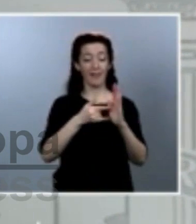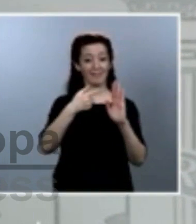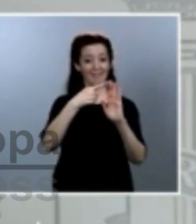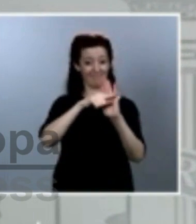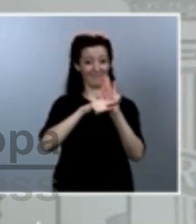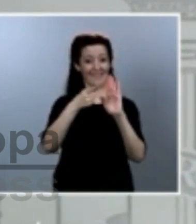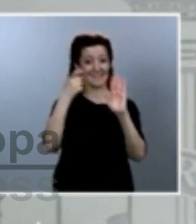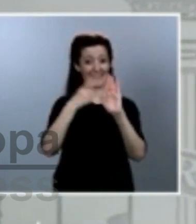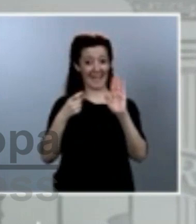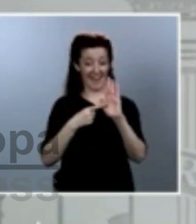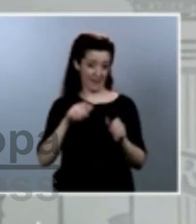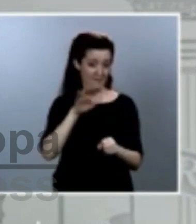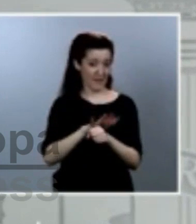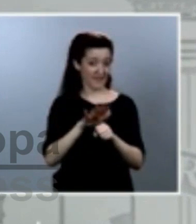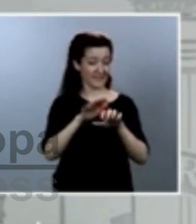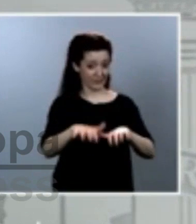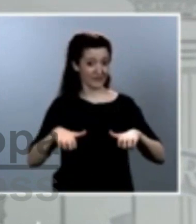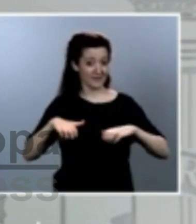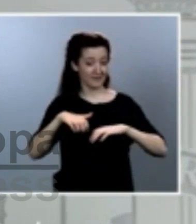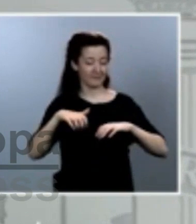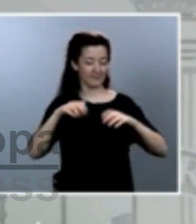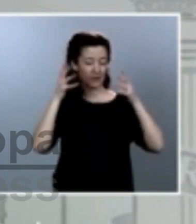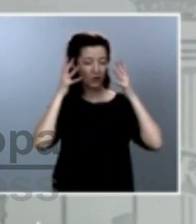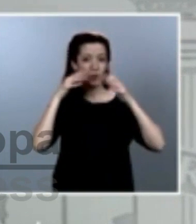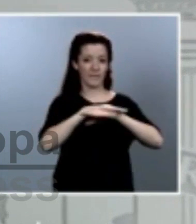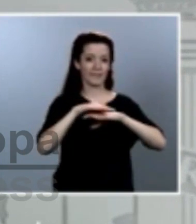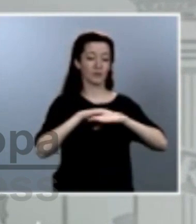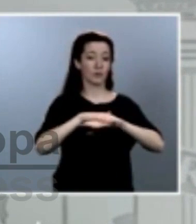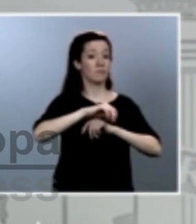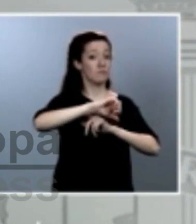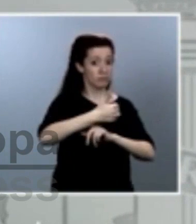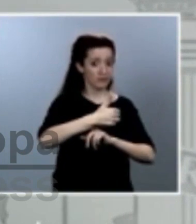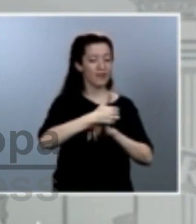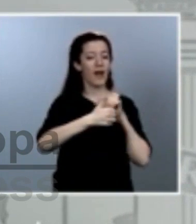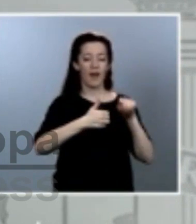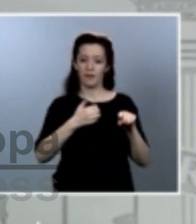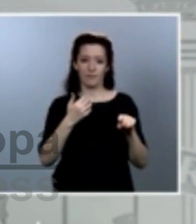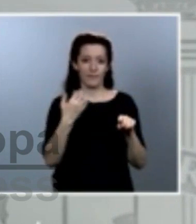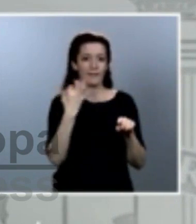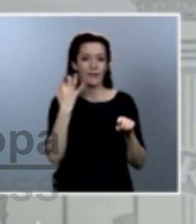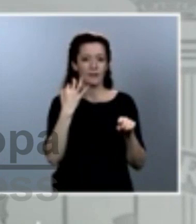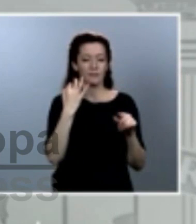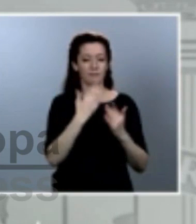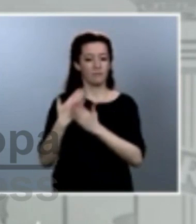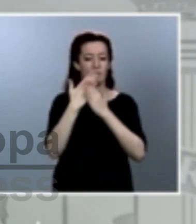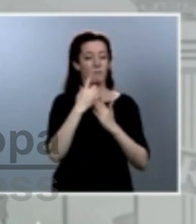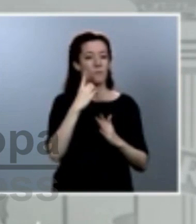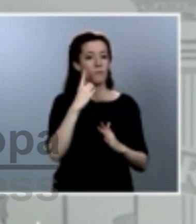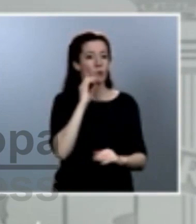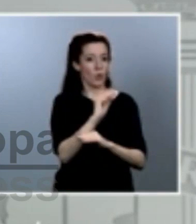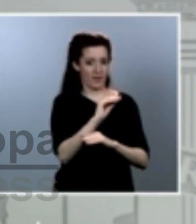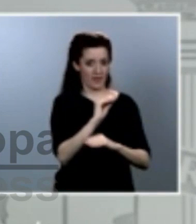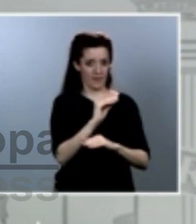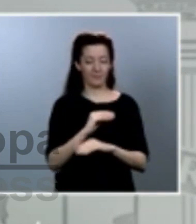descanso de ministros y presentaré públicamente ese mismo martes un plan de desesperada que llevamos